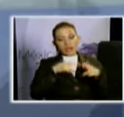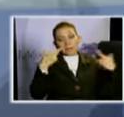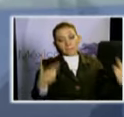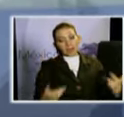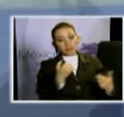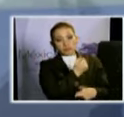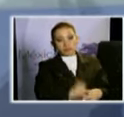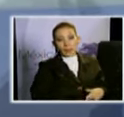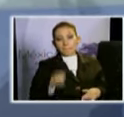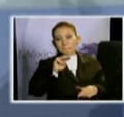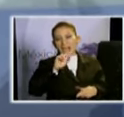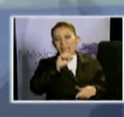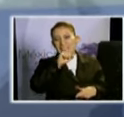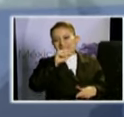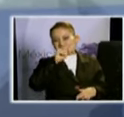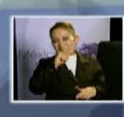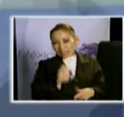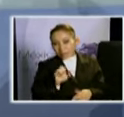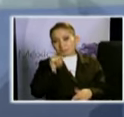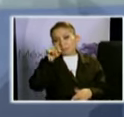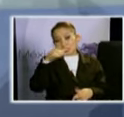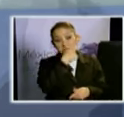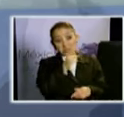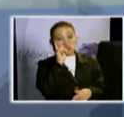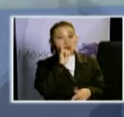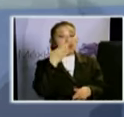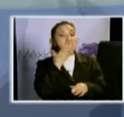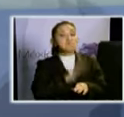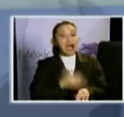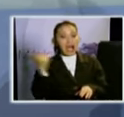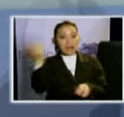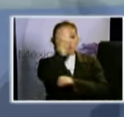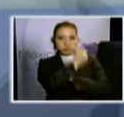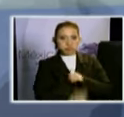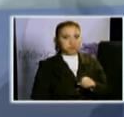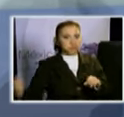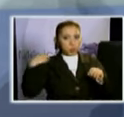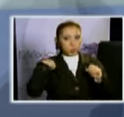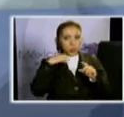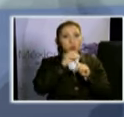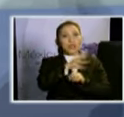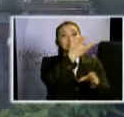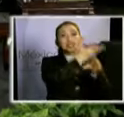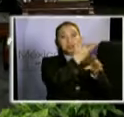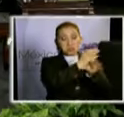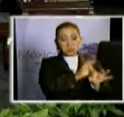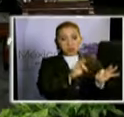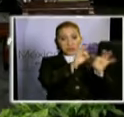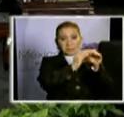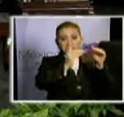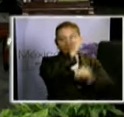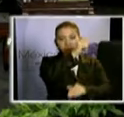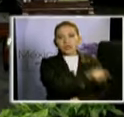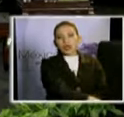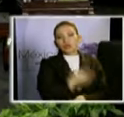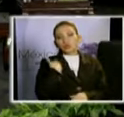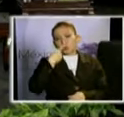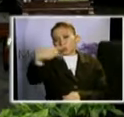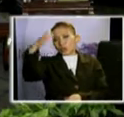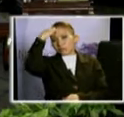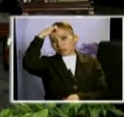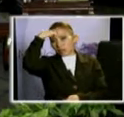Hispanic Business Magazine la reconoció como una de las 100 hispanoamericanos más influyentes de Estados Unidos. Su